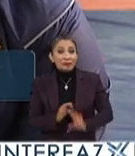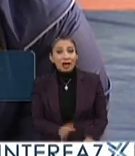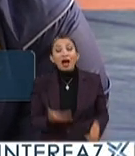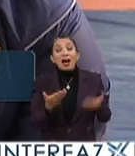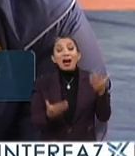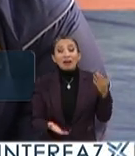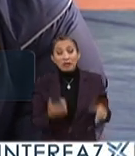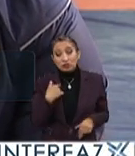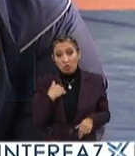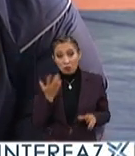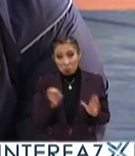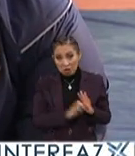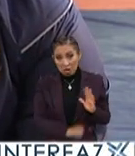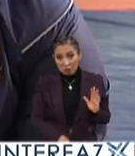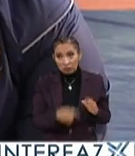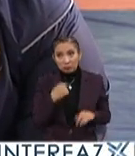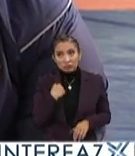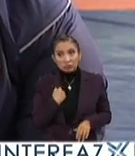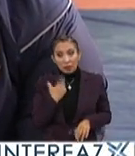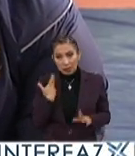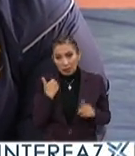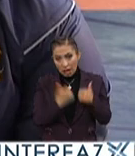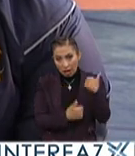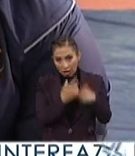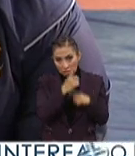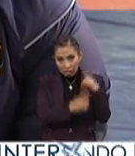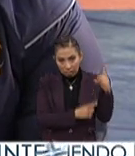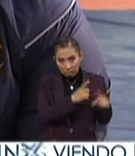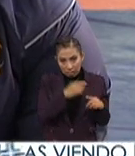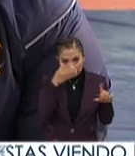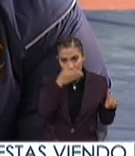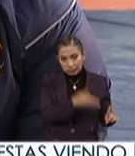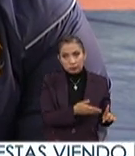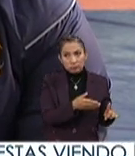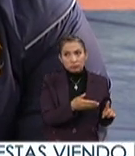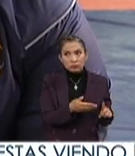A veces, yo en mi caso, como por mi carrera deportiva,